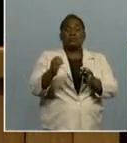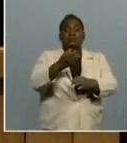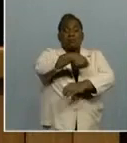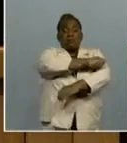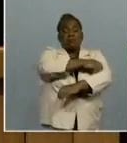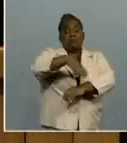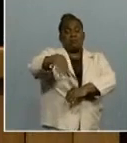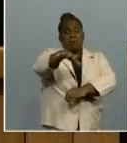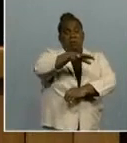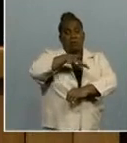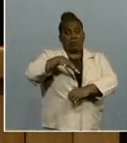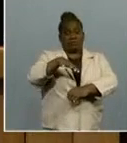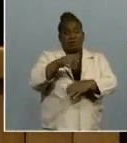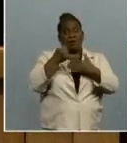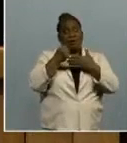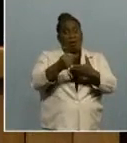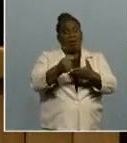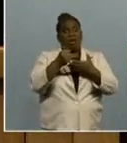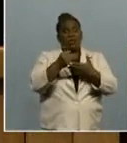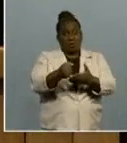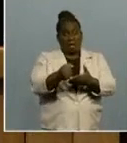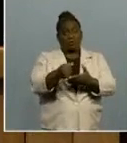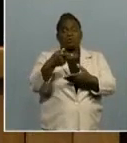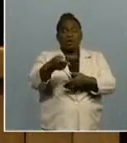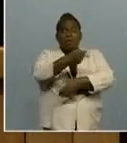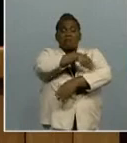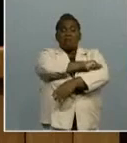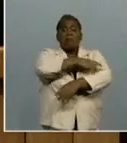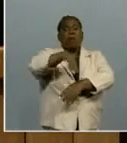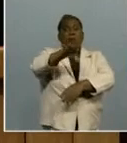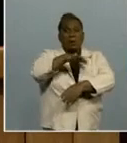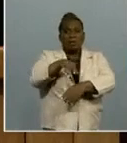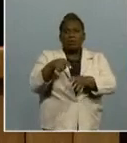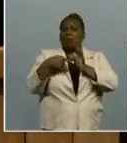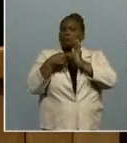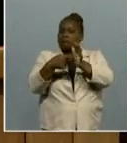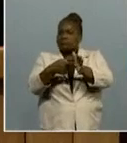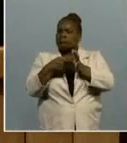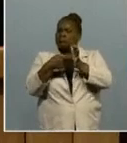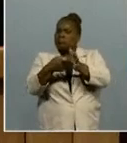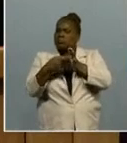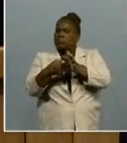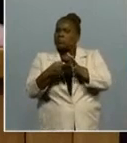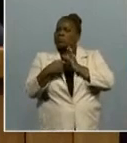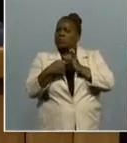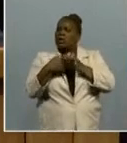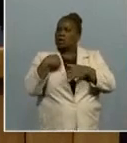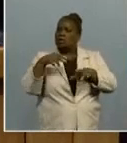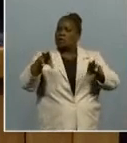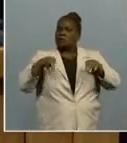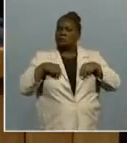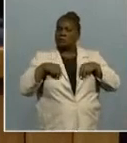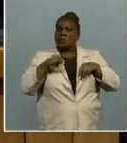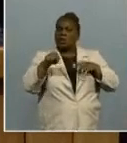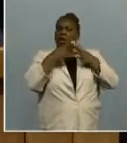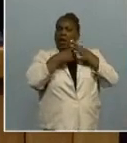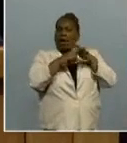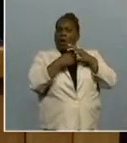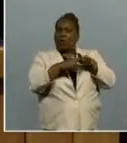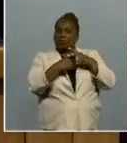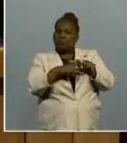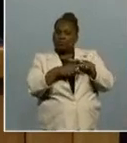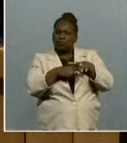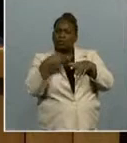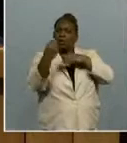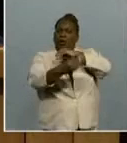propiciando un importante ejercicio de participación ciudadana que no puede desconocerse en los ajustes correcciones